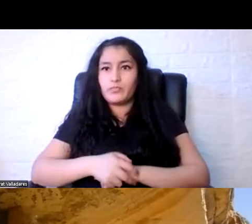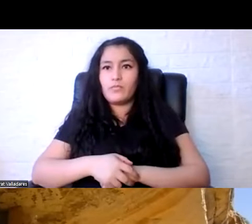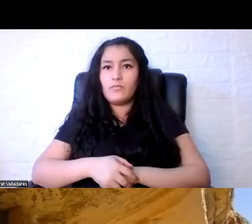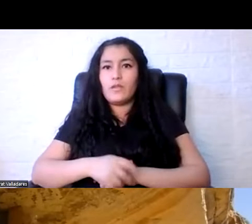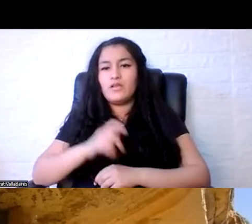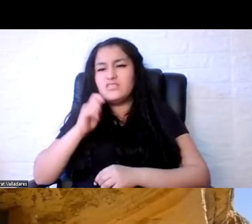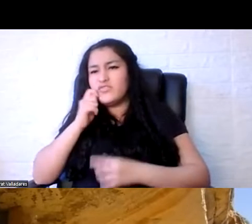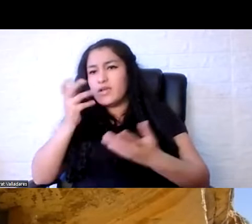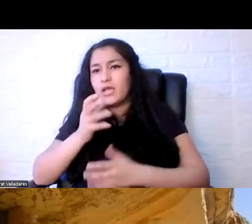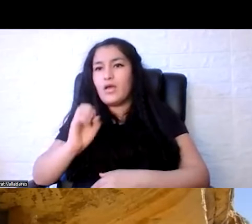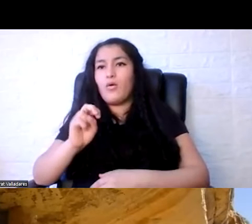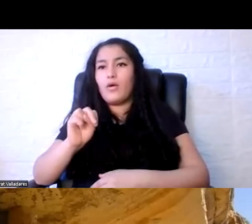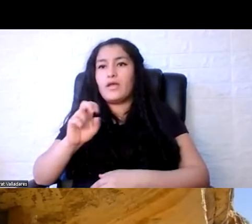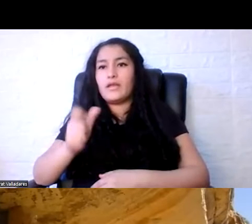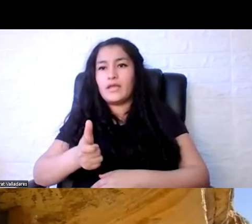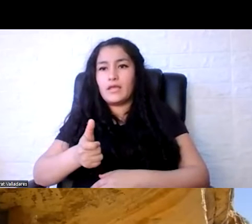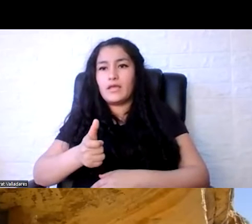ONG con